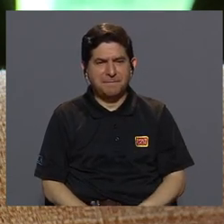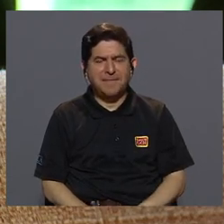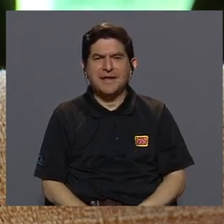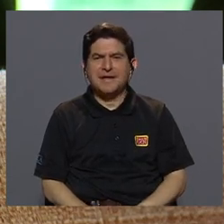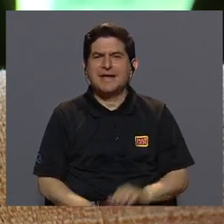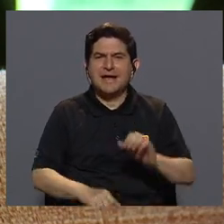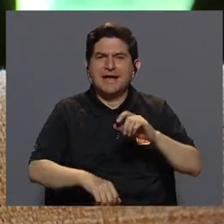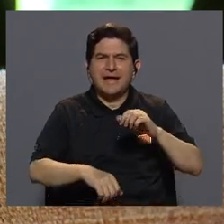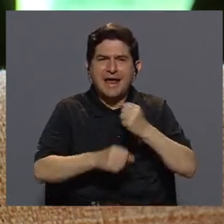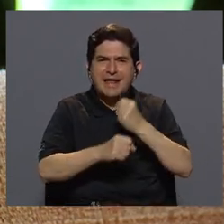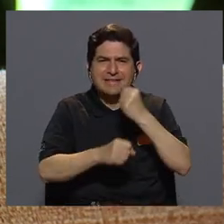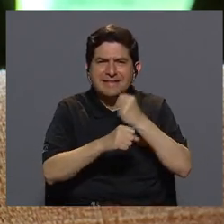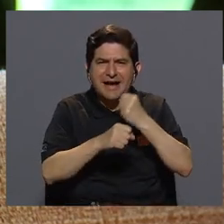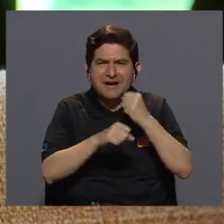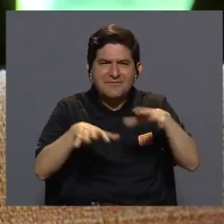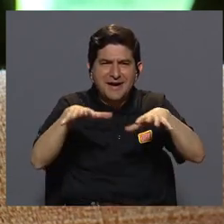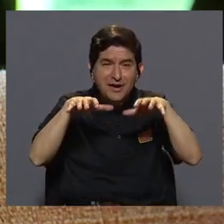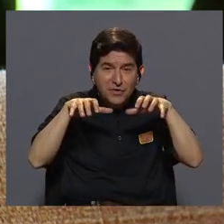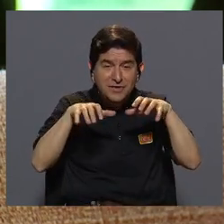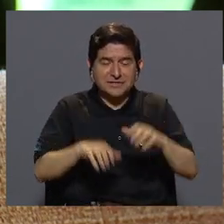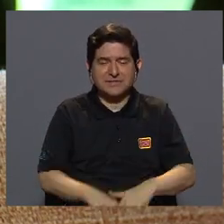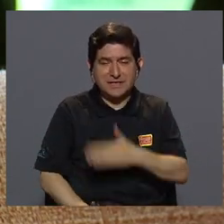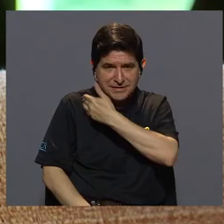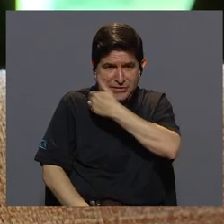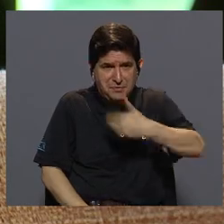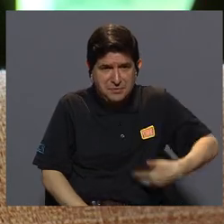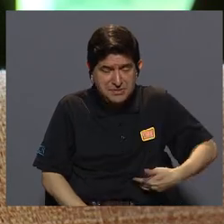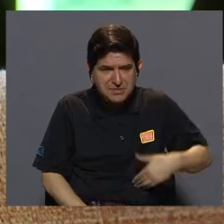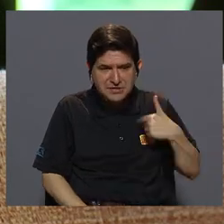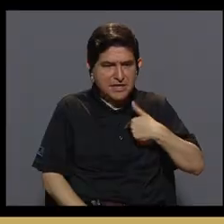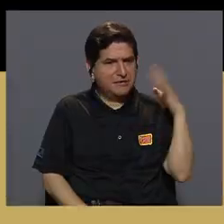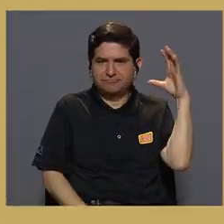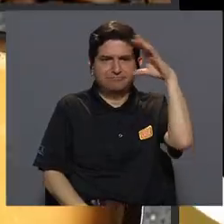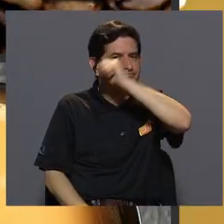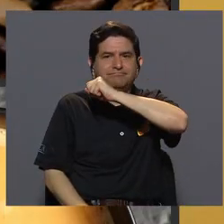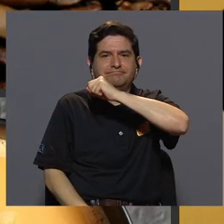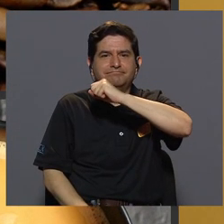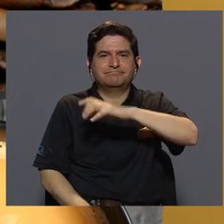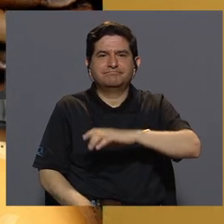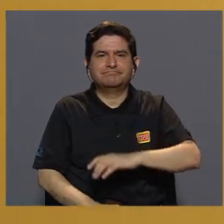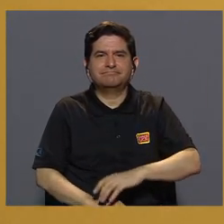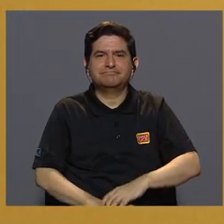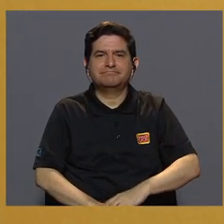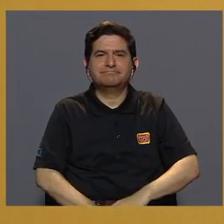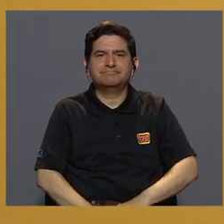cosa estresante del trabajo en la presidencia, uh-huh, no se nota.